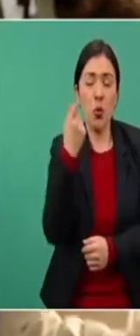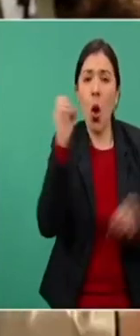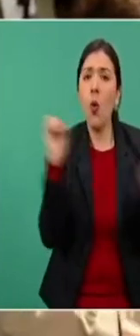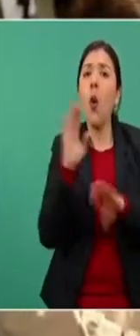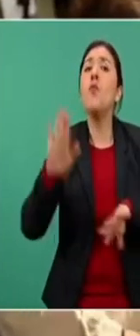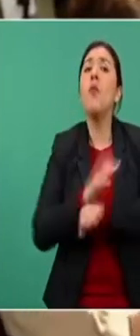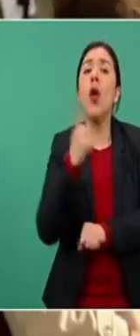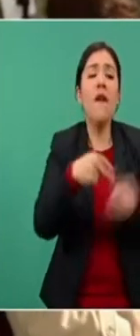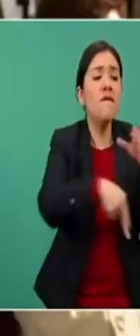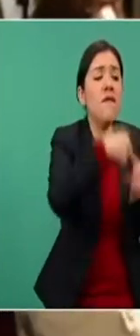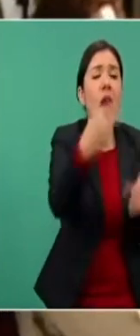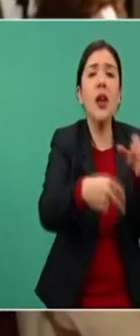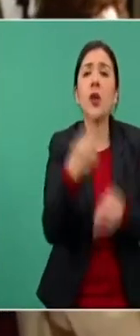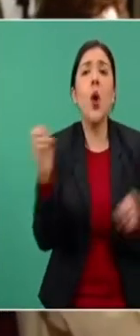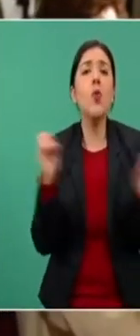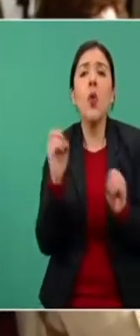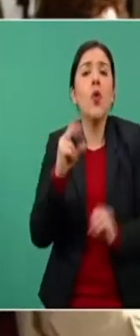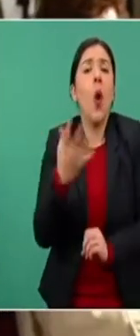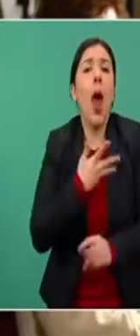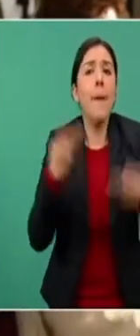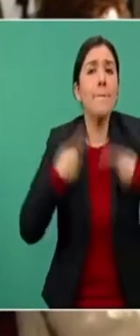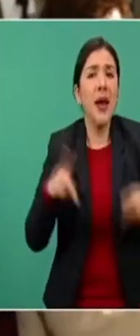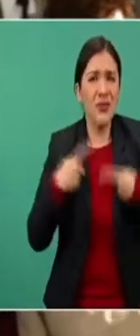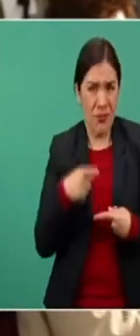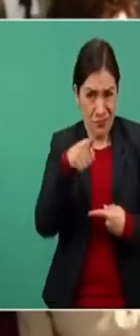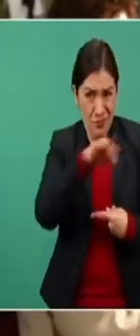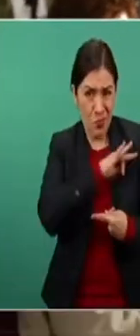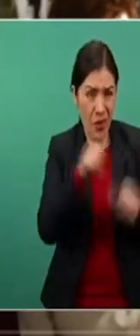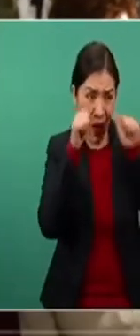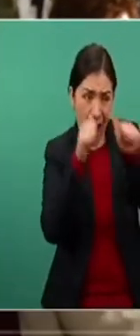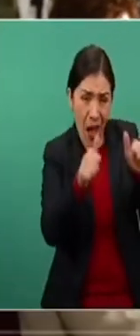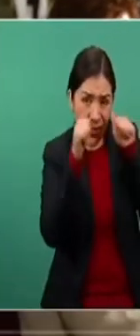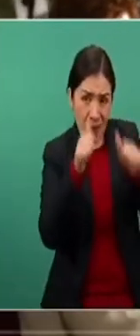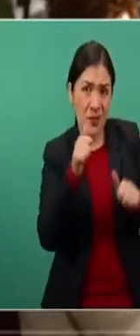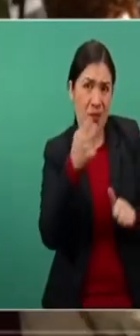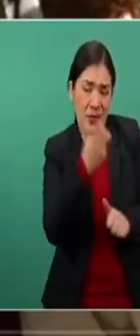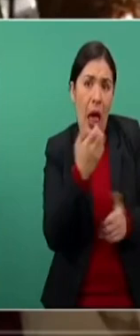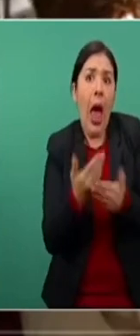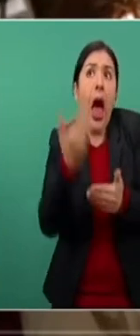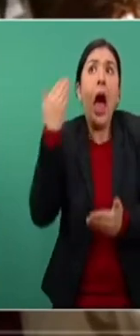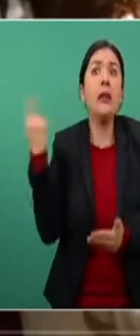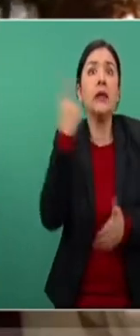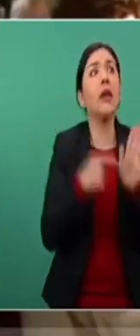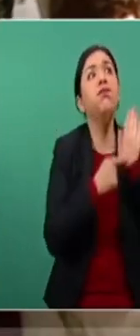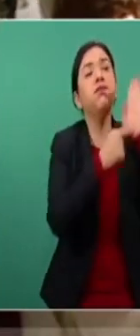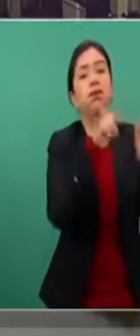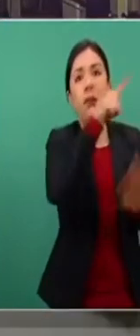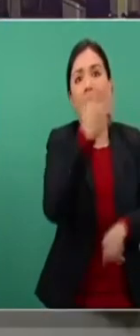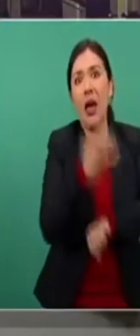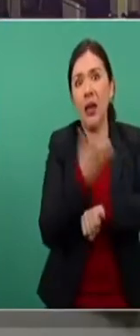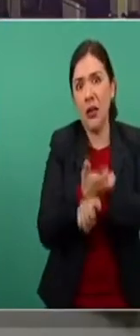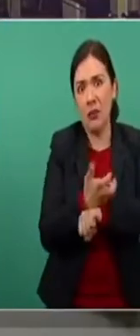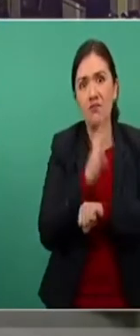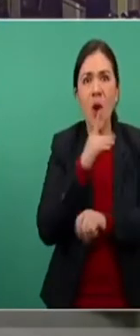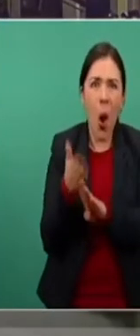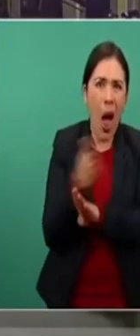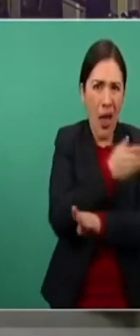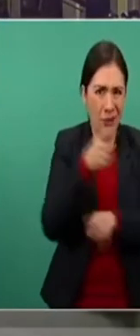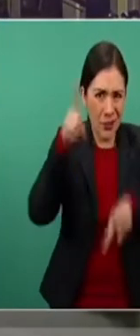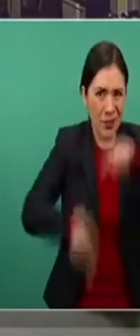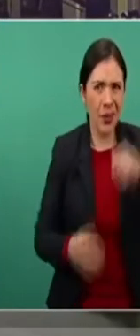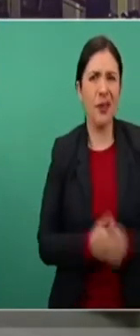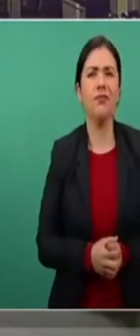pudiera atender toda esta temática pues antes de que amplíen su denuncia ante Estados Unidos. Sí, yo creo